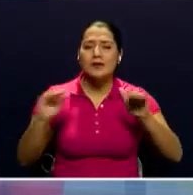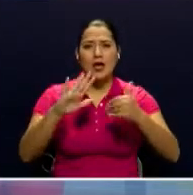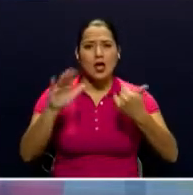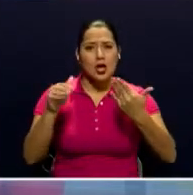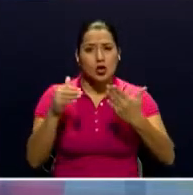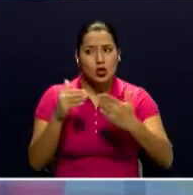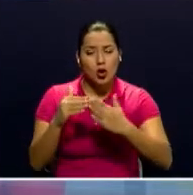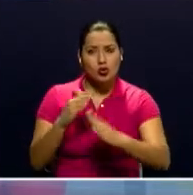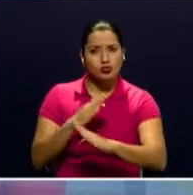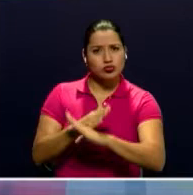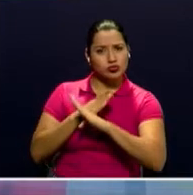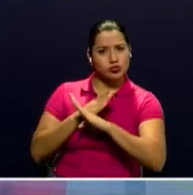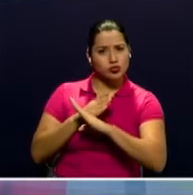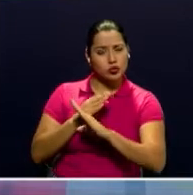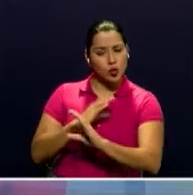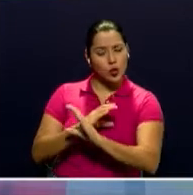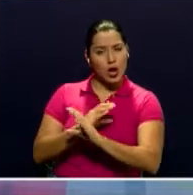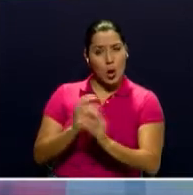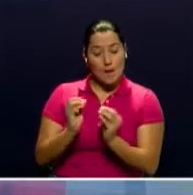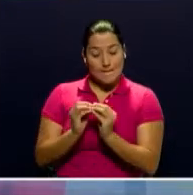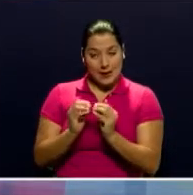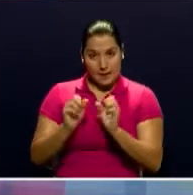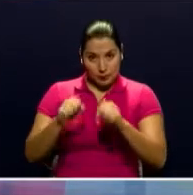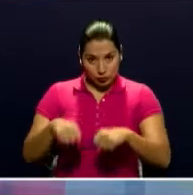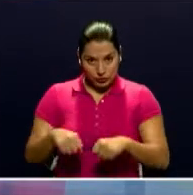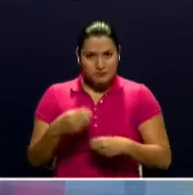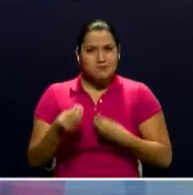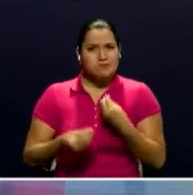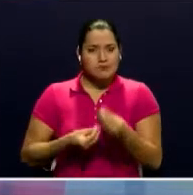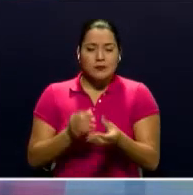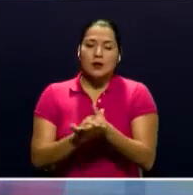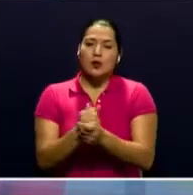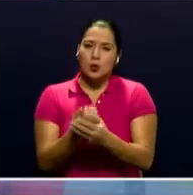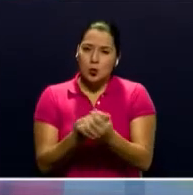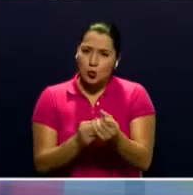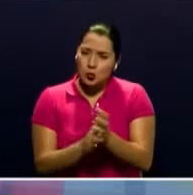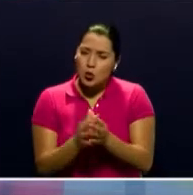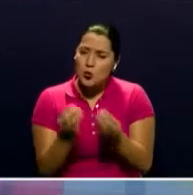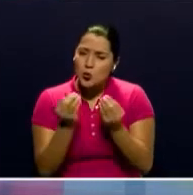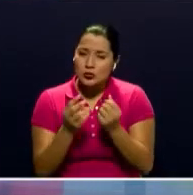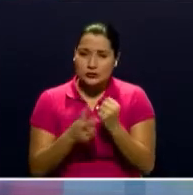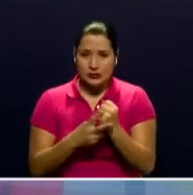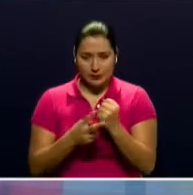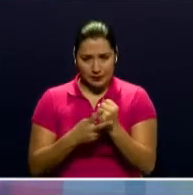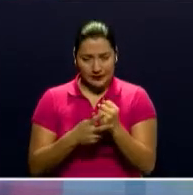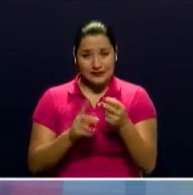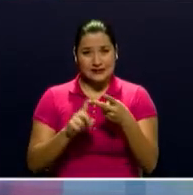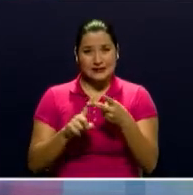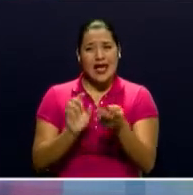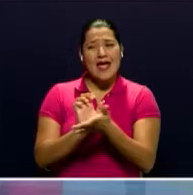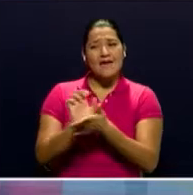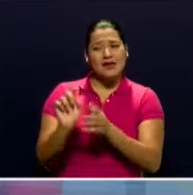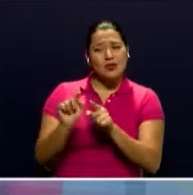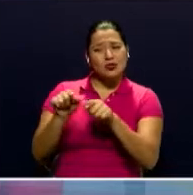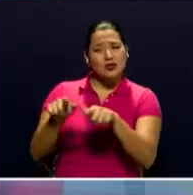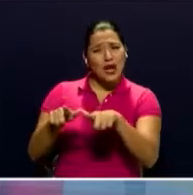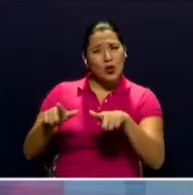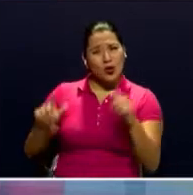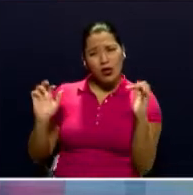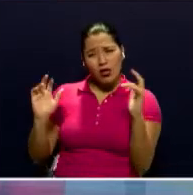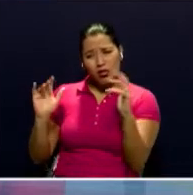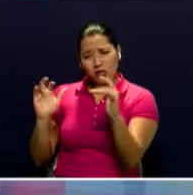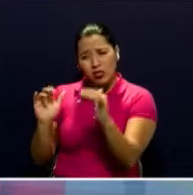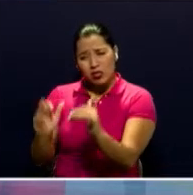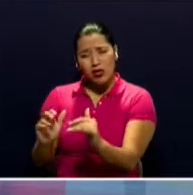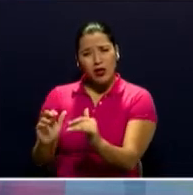la guardia lo más posible. Nos lavemos las manos con frecuencia, evitemos las aglomeraciones y los